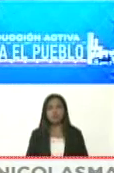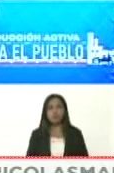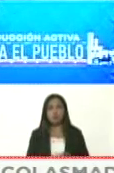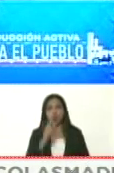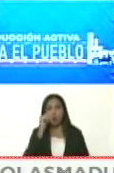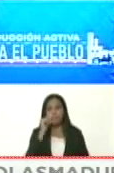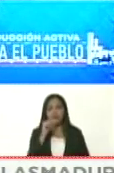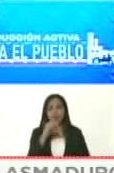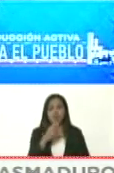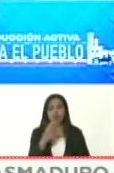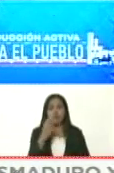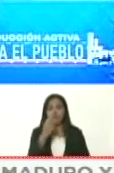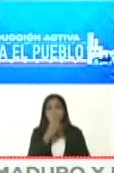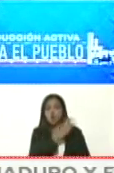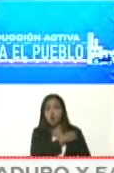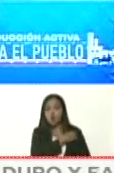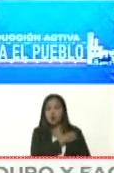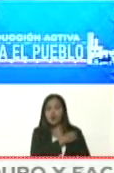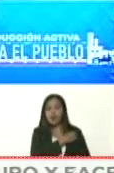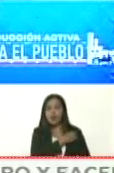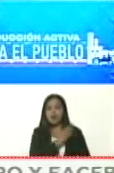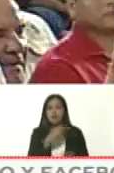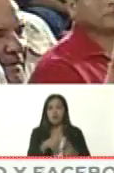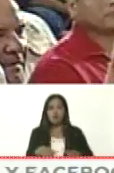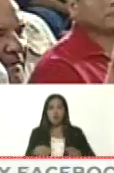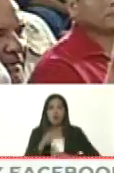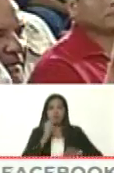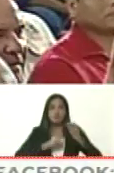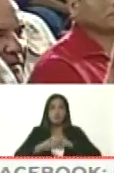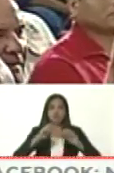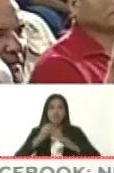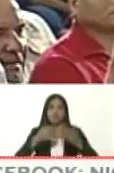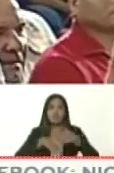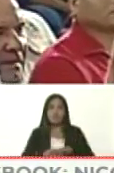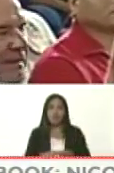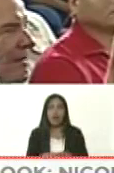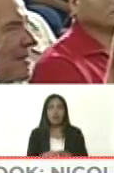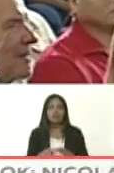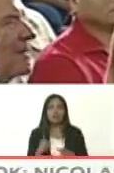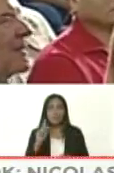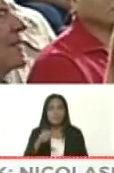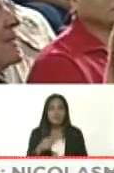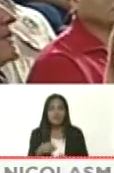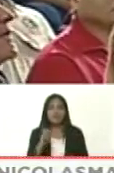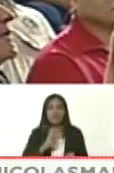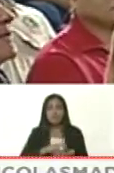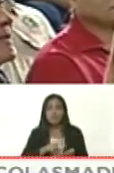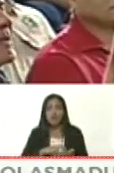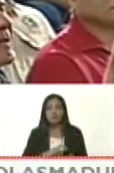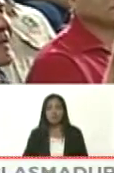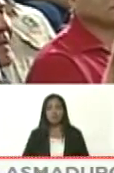Cifonte, comandante del área de defensa integral de los Valles del Tuy.